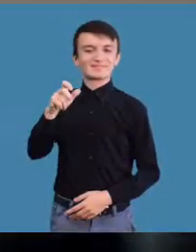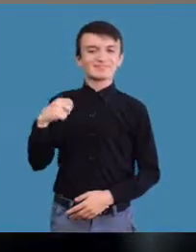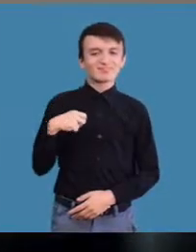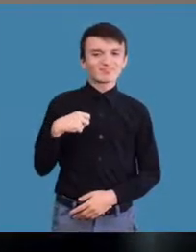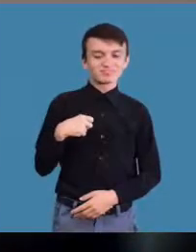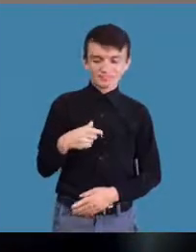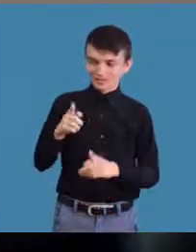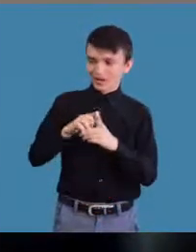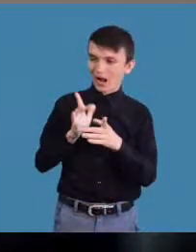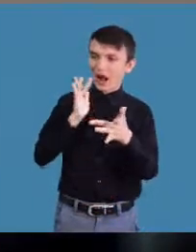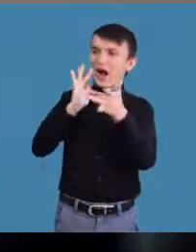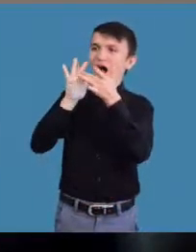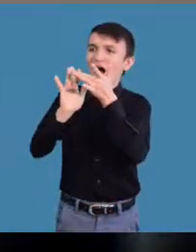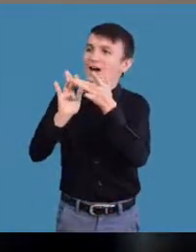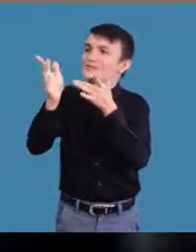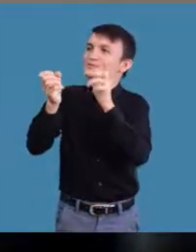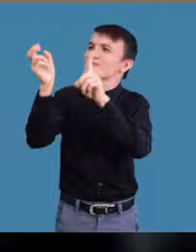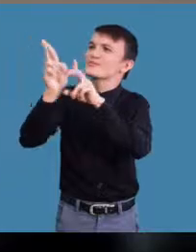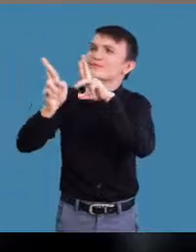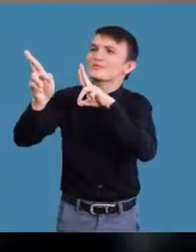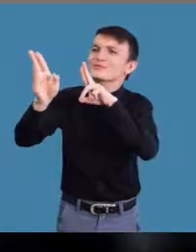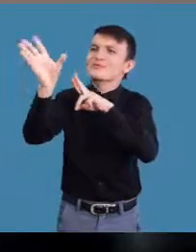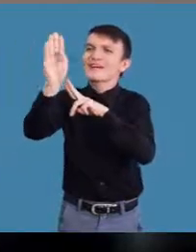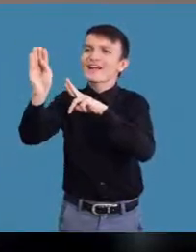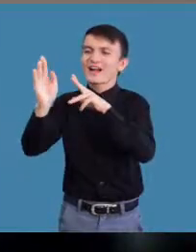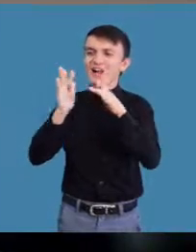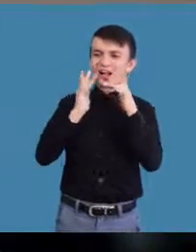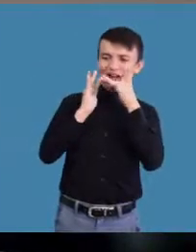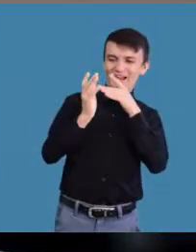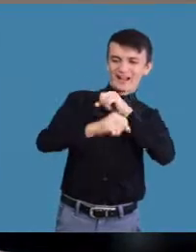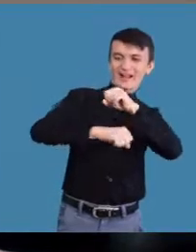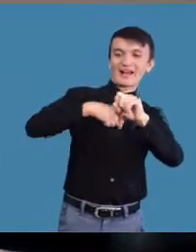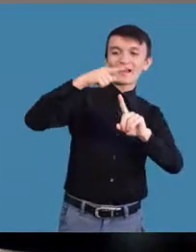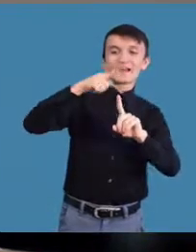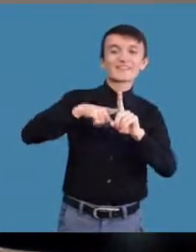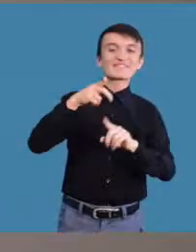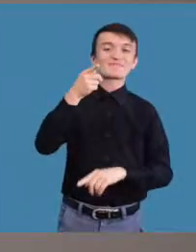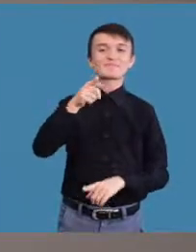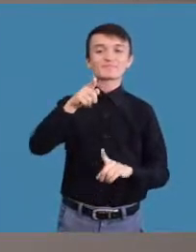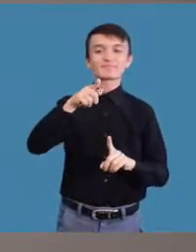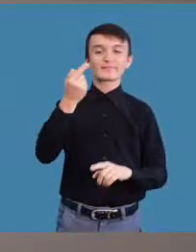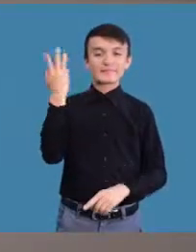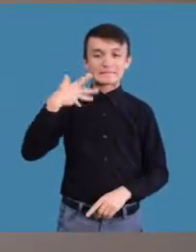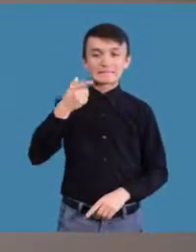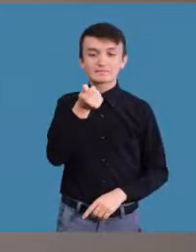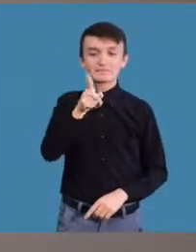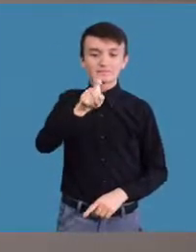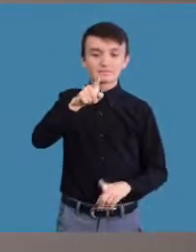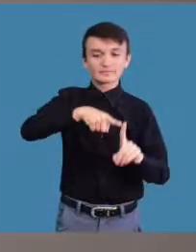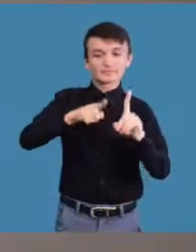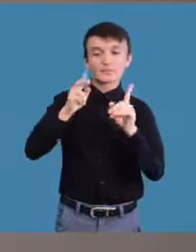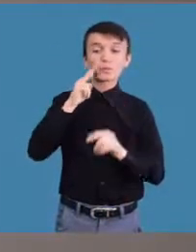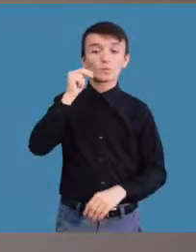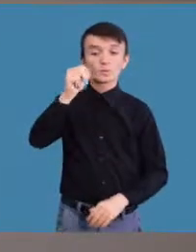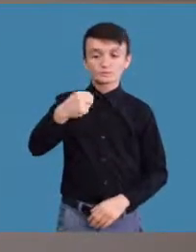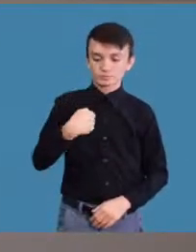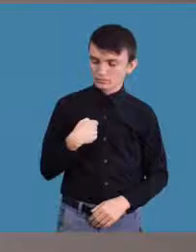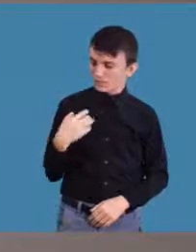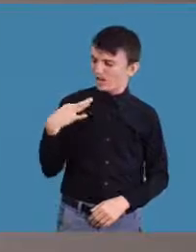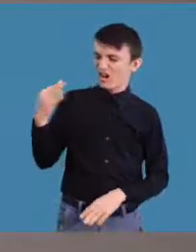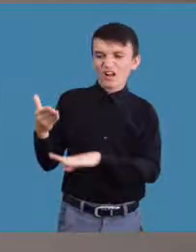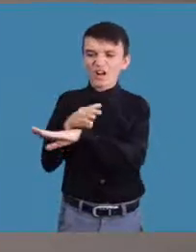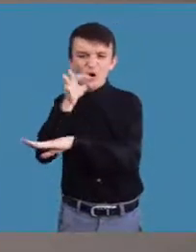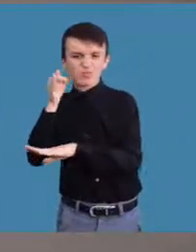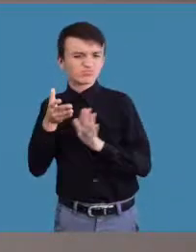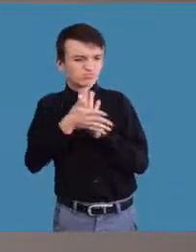4417, que cayó con la Lotería del Quindío el 16 de junio. Pues según el mismo funcionario me explicó,